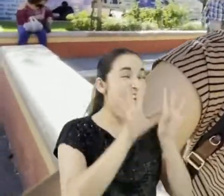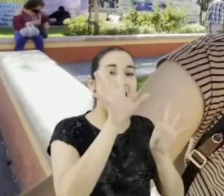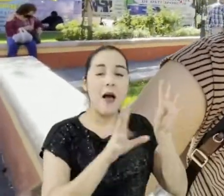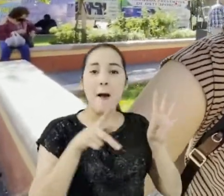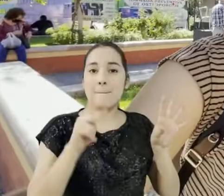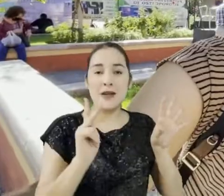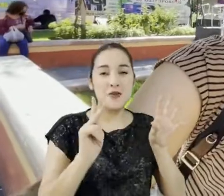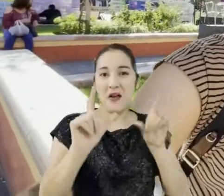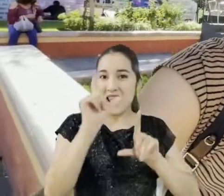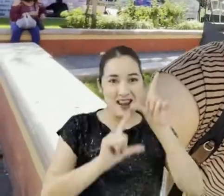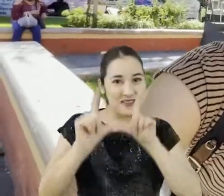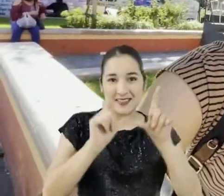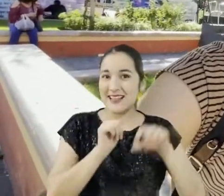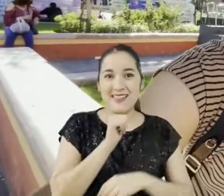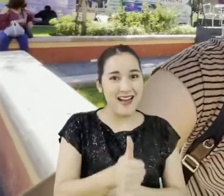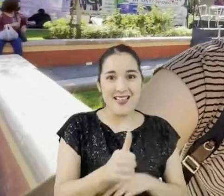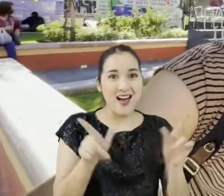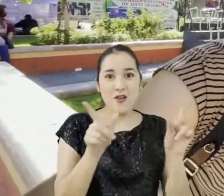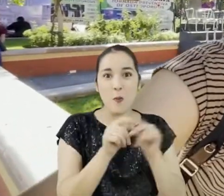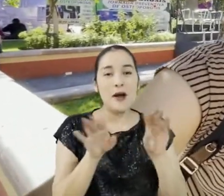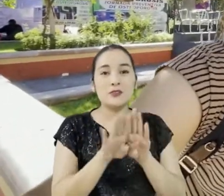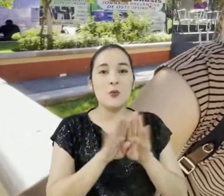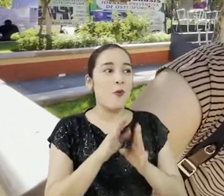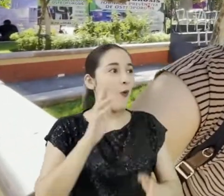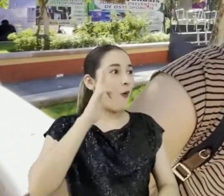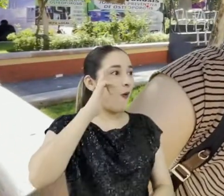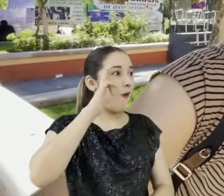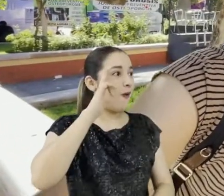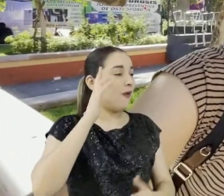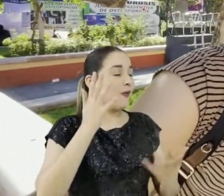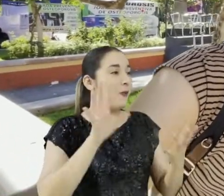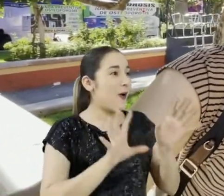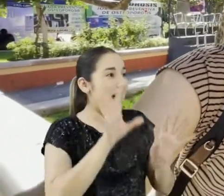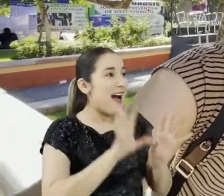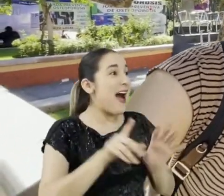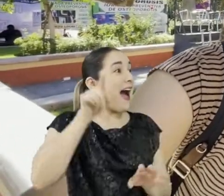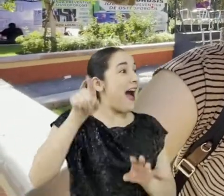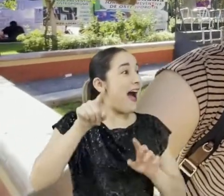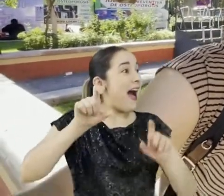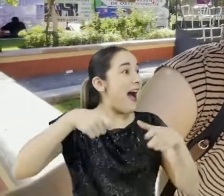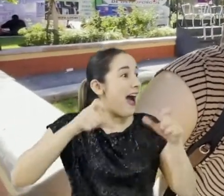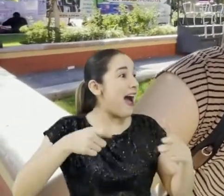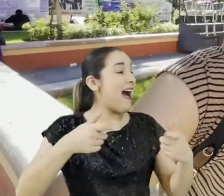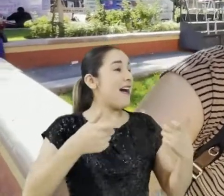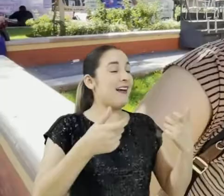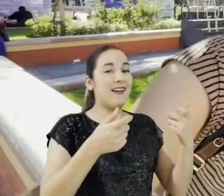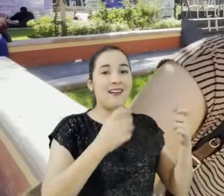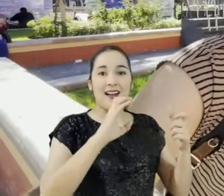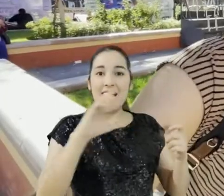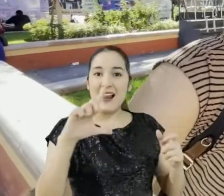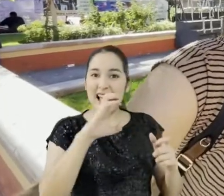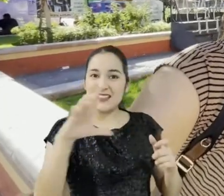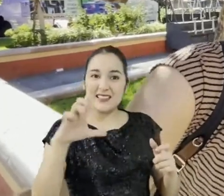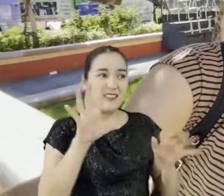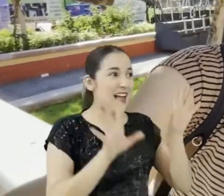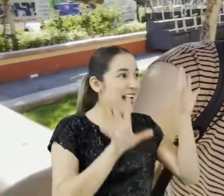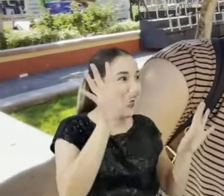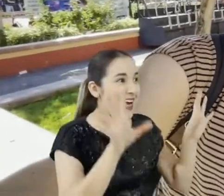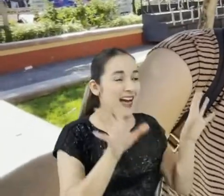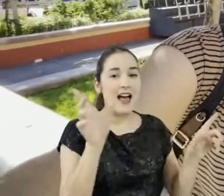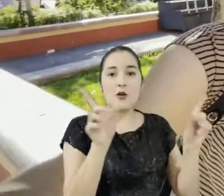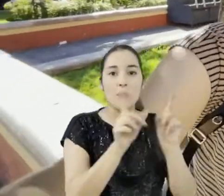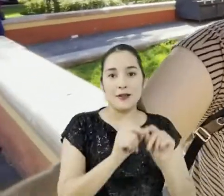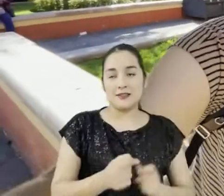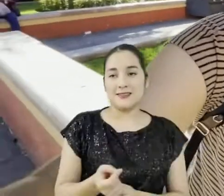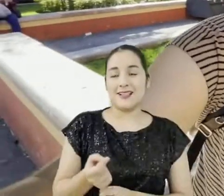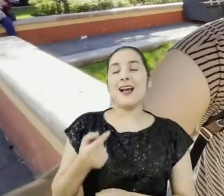y así no señalando. No tiene, no quisiera imitar precisamente cómo, pero evidentemente no sabía él lengua